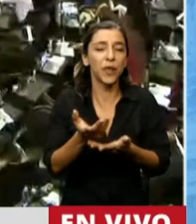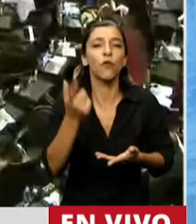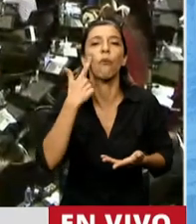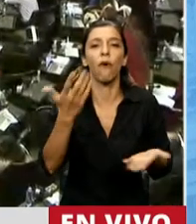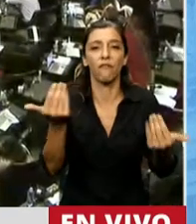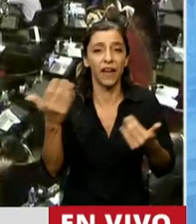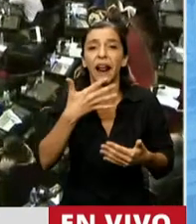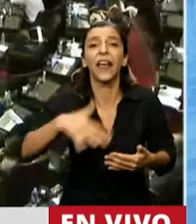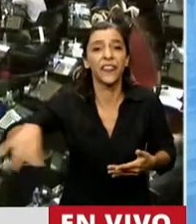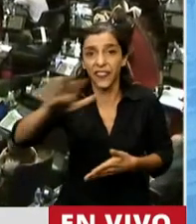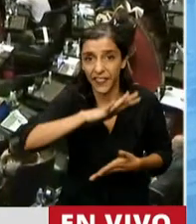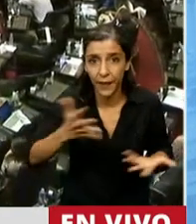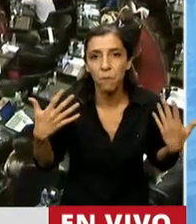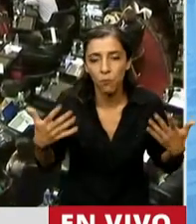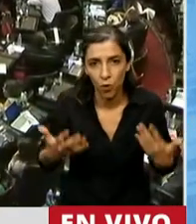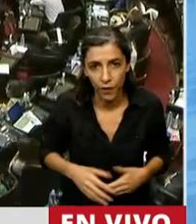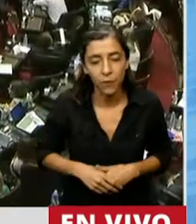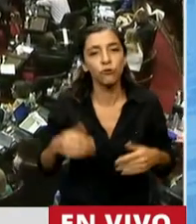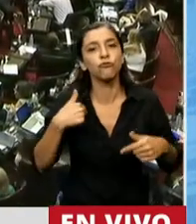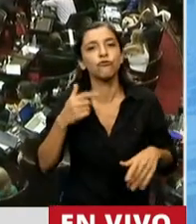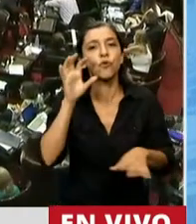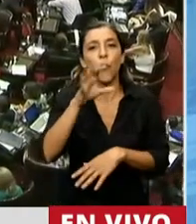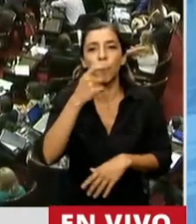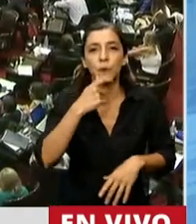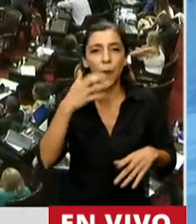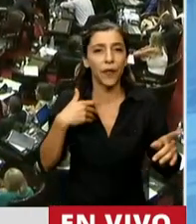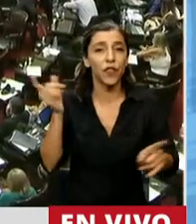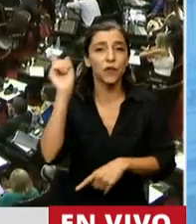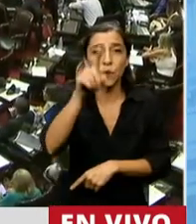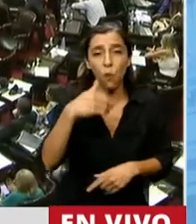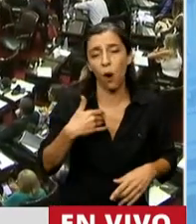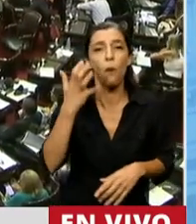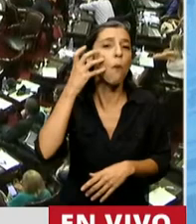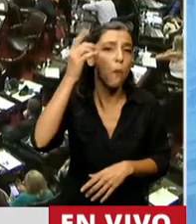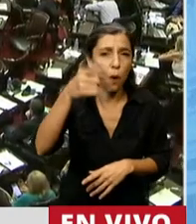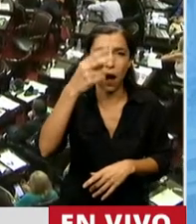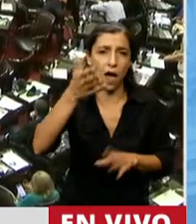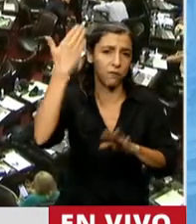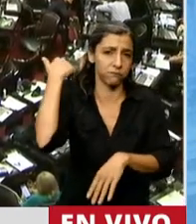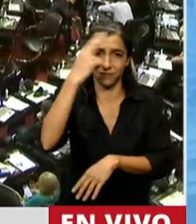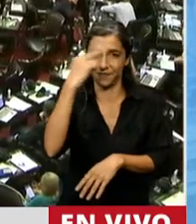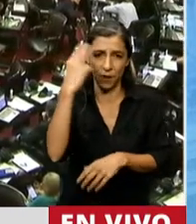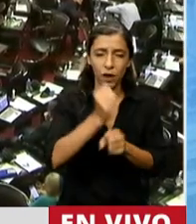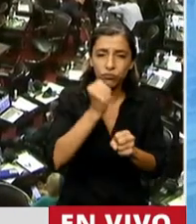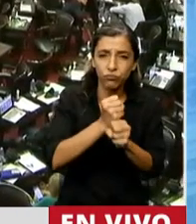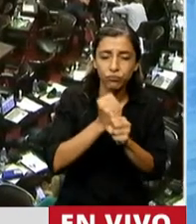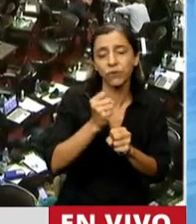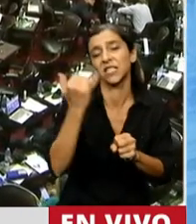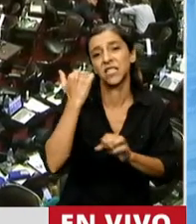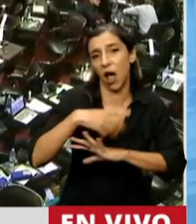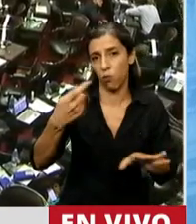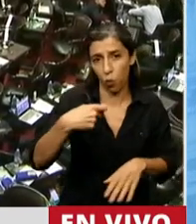entender. Cuando vuelva a Mendoza y mi abuela, una enfermera jubilada que no es ninguna privilegiada y no